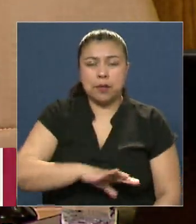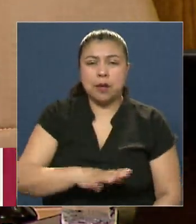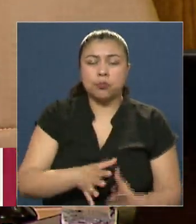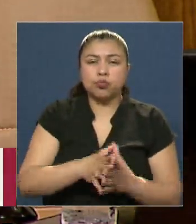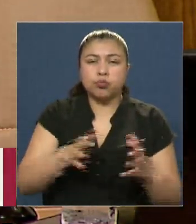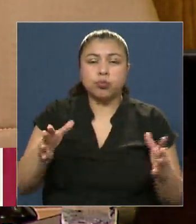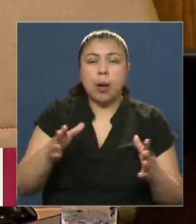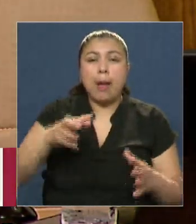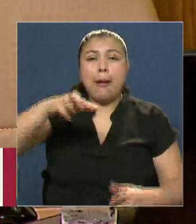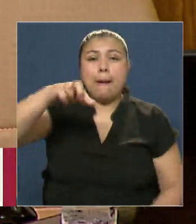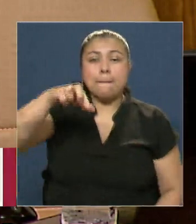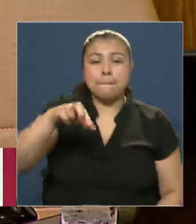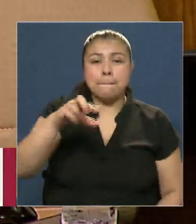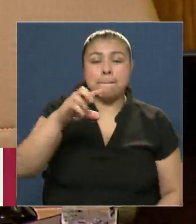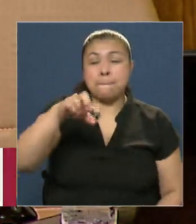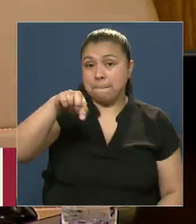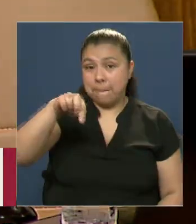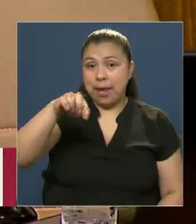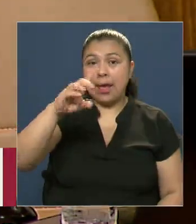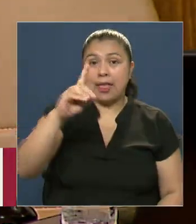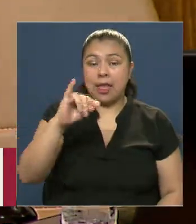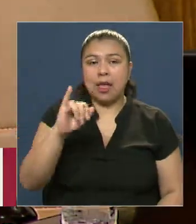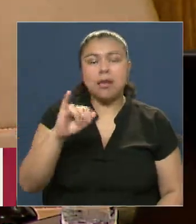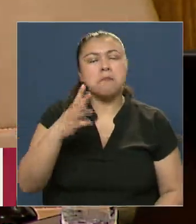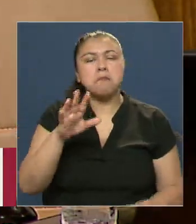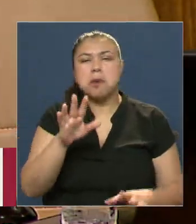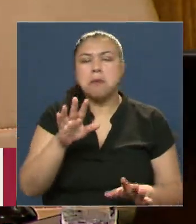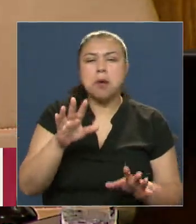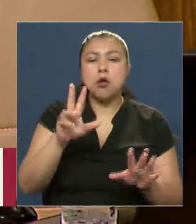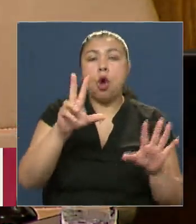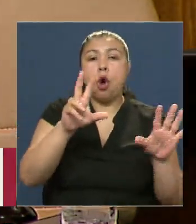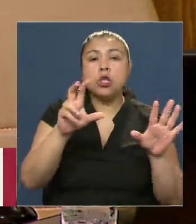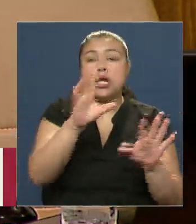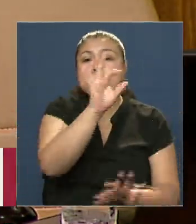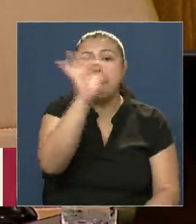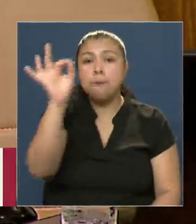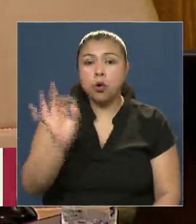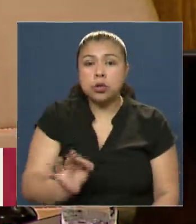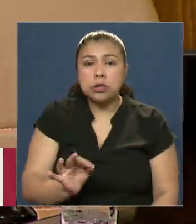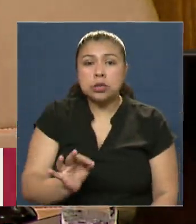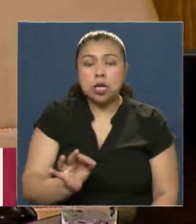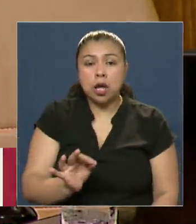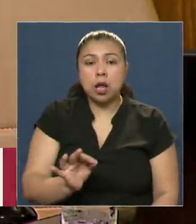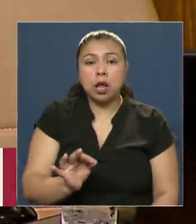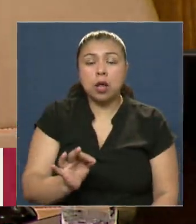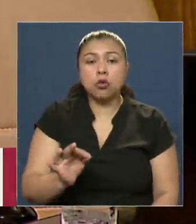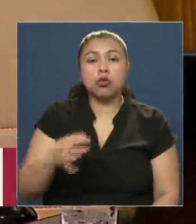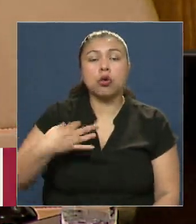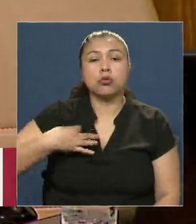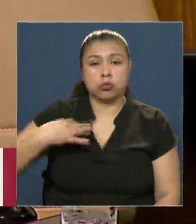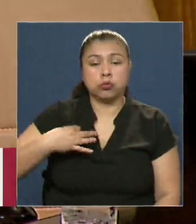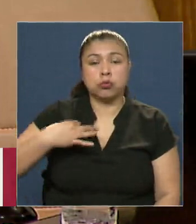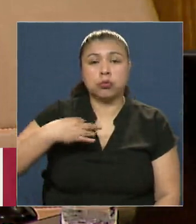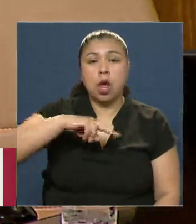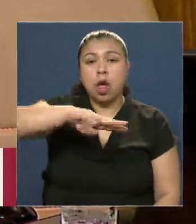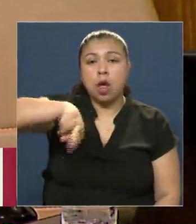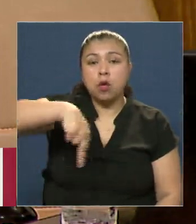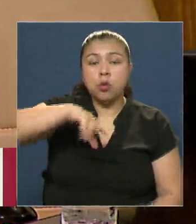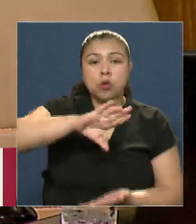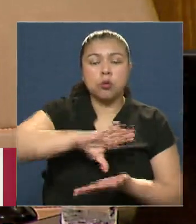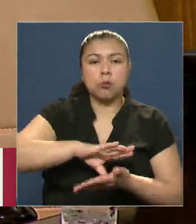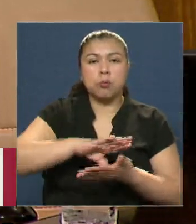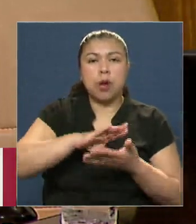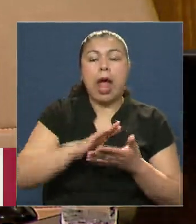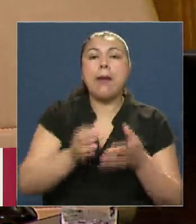que existe, que tiene una evaluación de más del 80% de la ciudadanía en nuestro país, se le